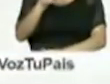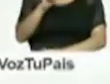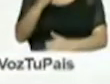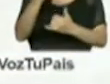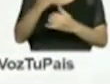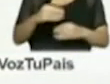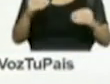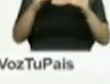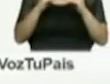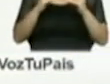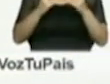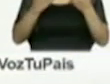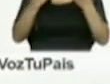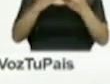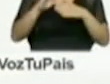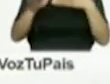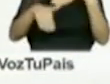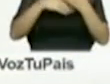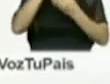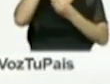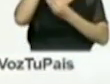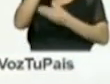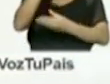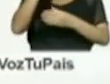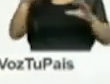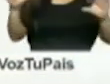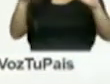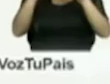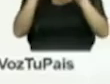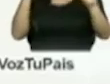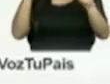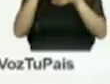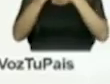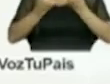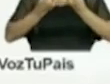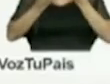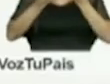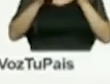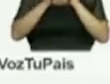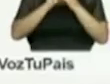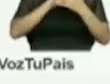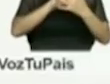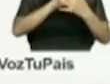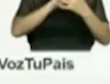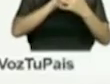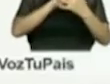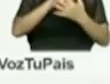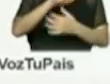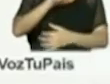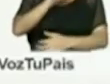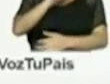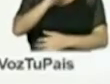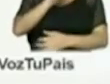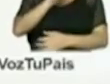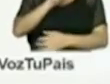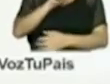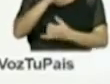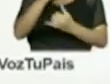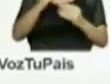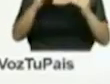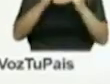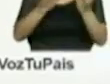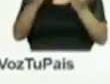que en este momento nos estamos conectando vía satélite directamente con nuestra compañera Cristina y queremos